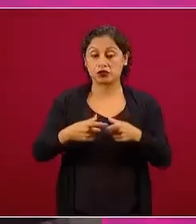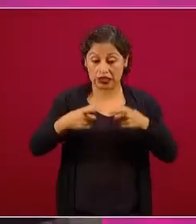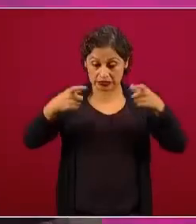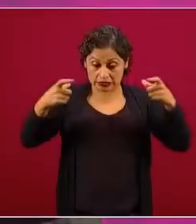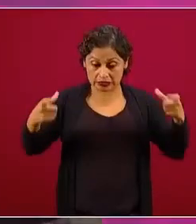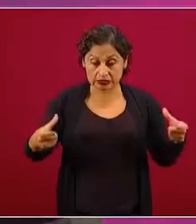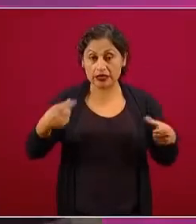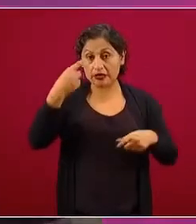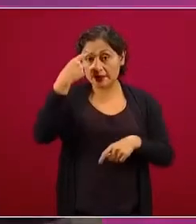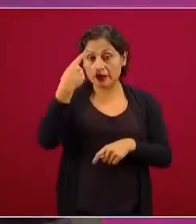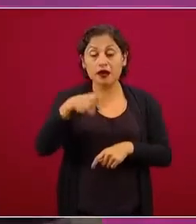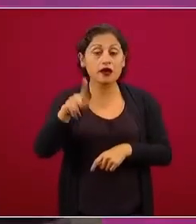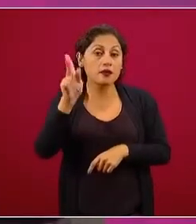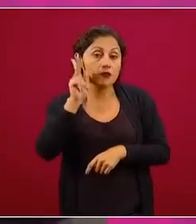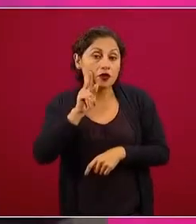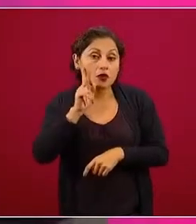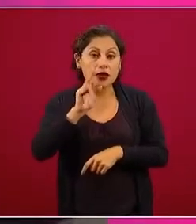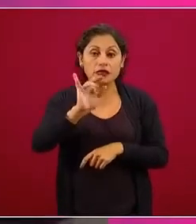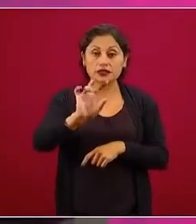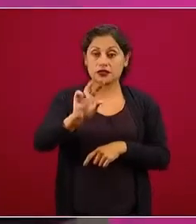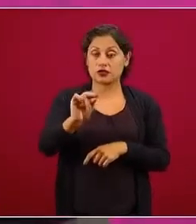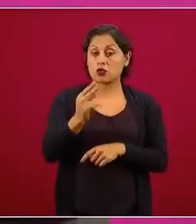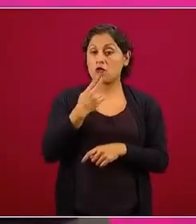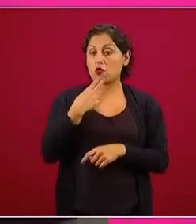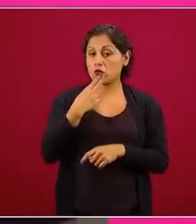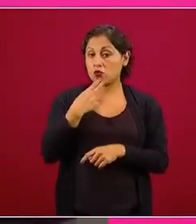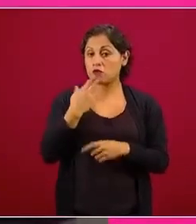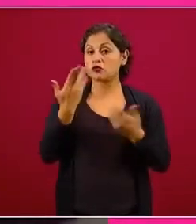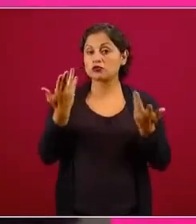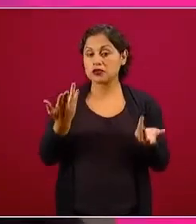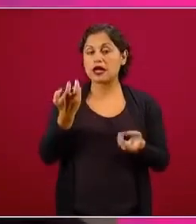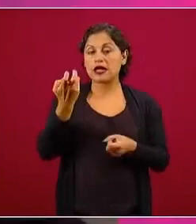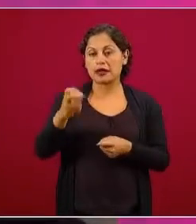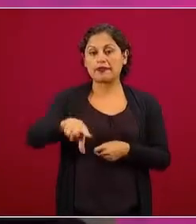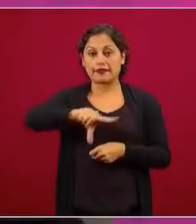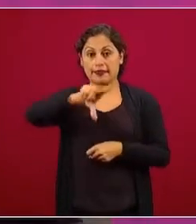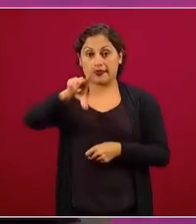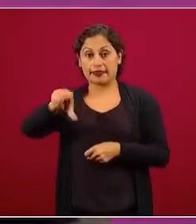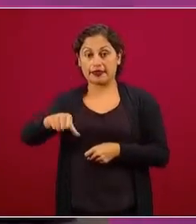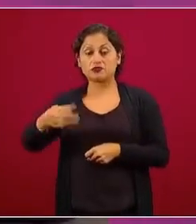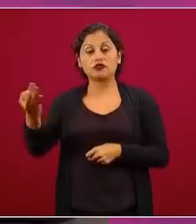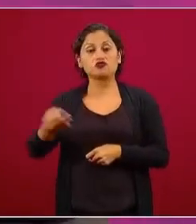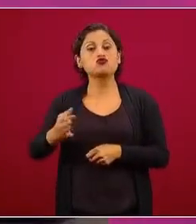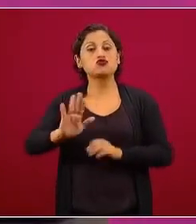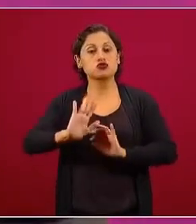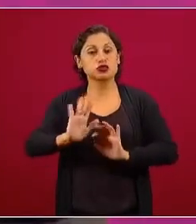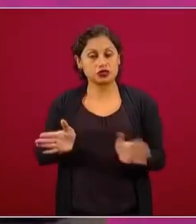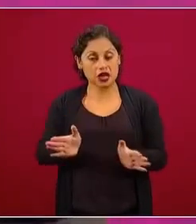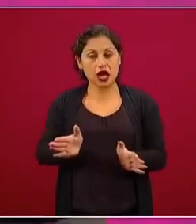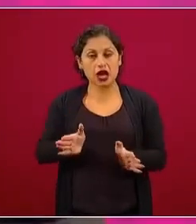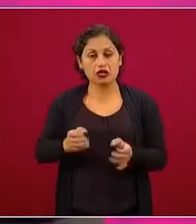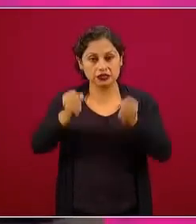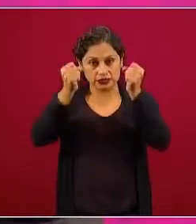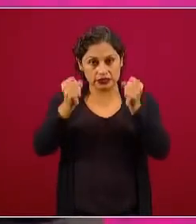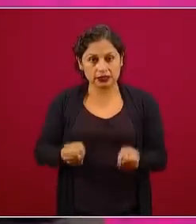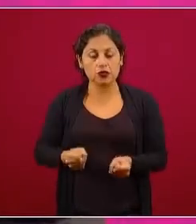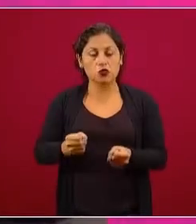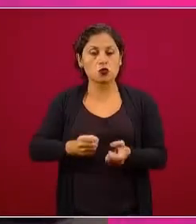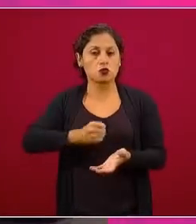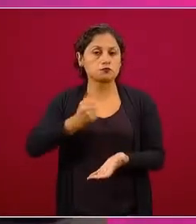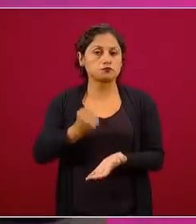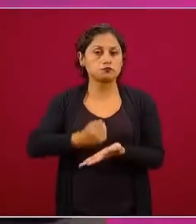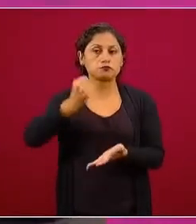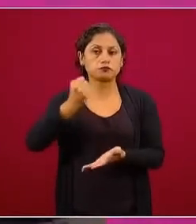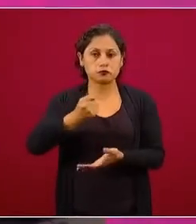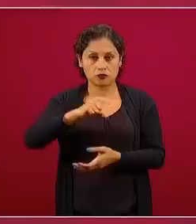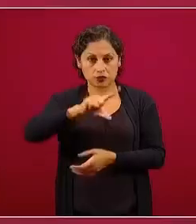es entonces en donde realmente se puede corroborar fehacientemente muchos de estos factores que deben de ir a